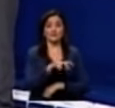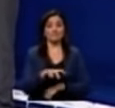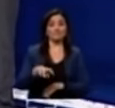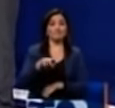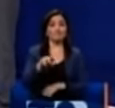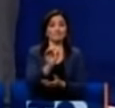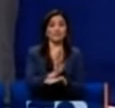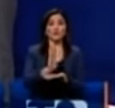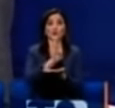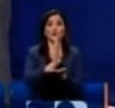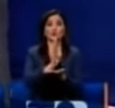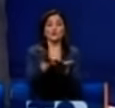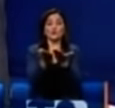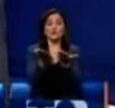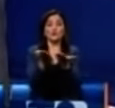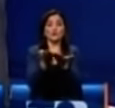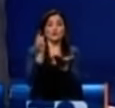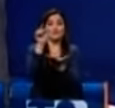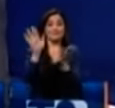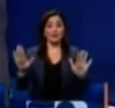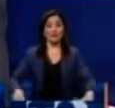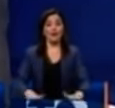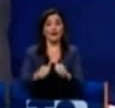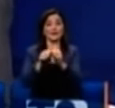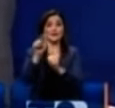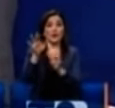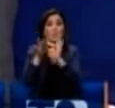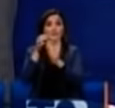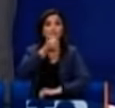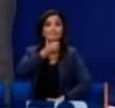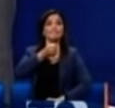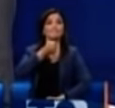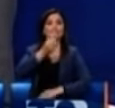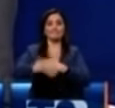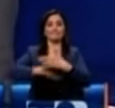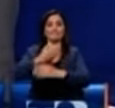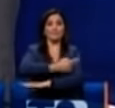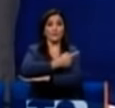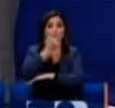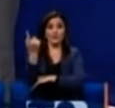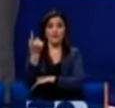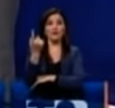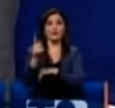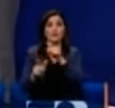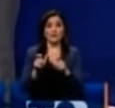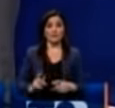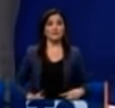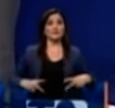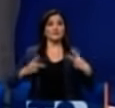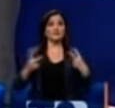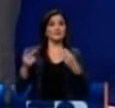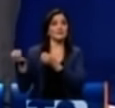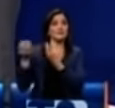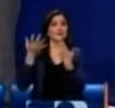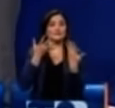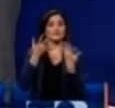de la capital y nos vamos en vivo hasta el Valle de los Chillos, donde está nuestra compañera Joana Canizares, como todos los días. Ella está junto a los moradores para